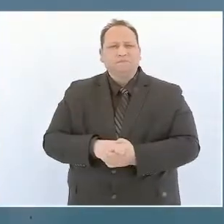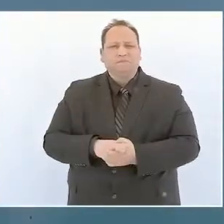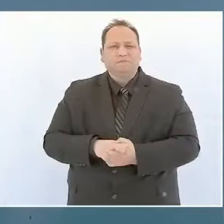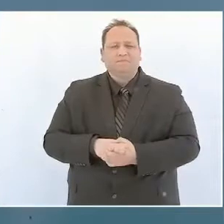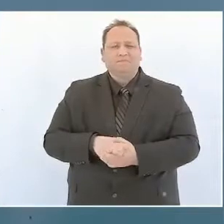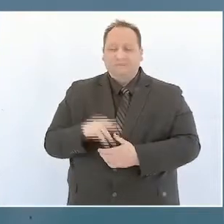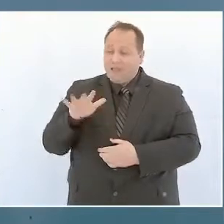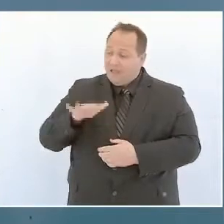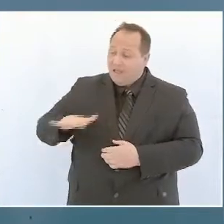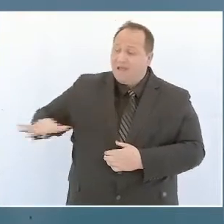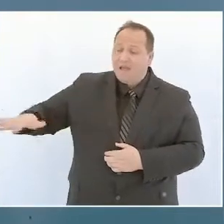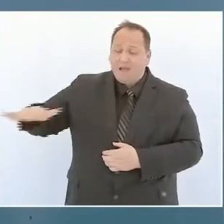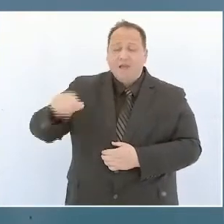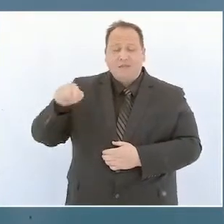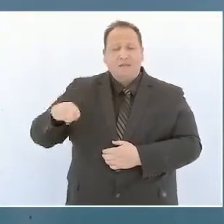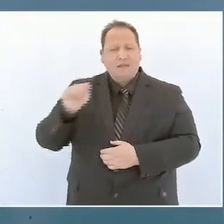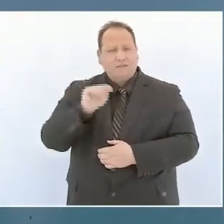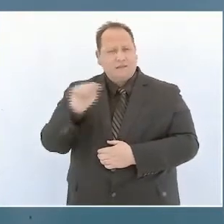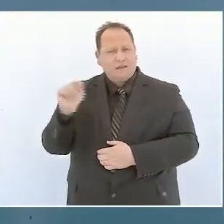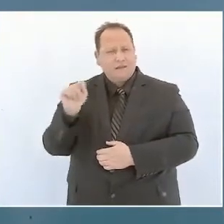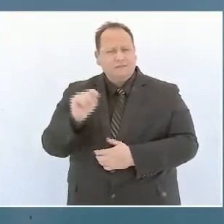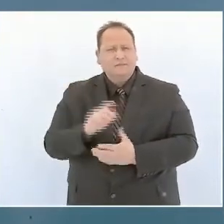Aquí en Tecate